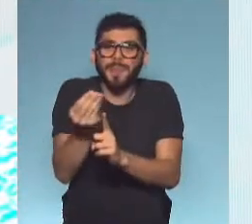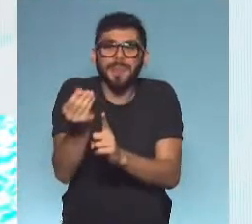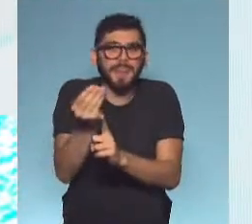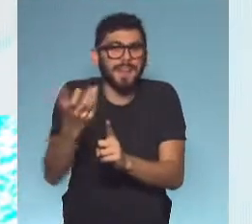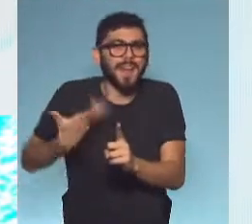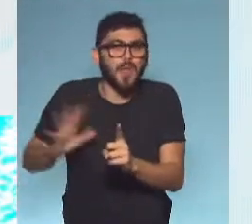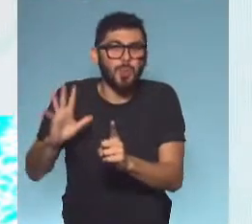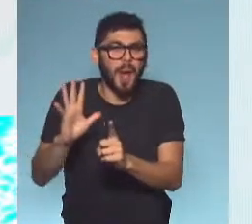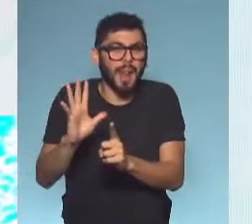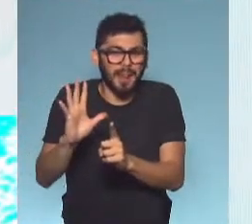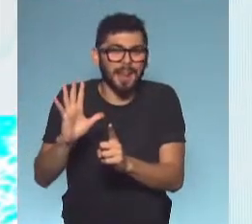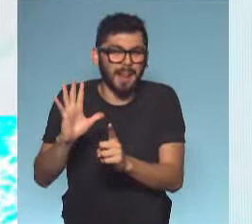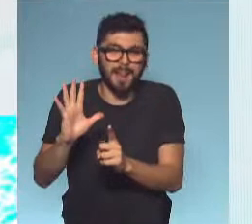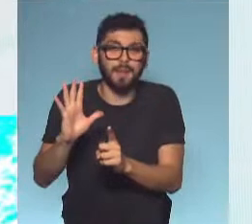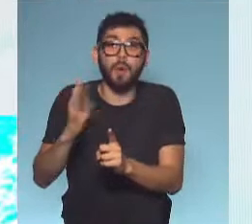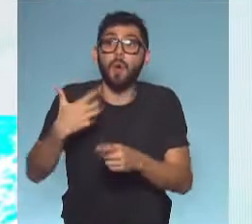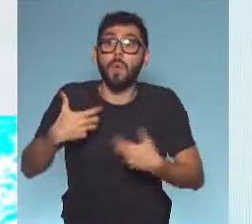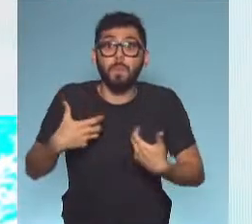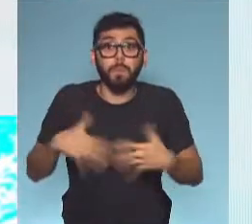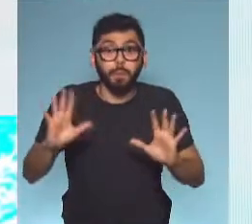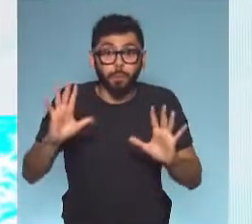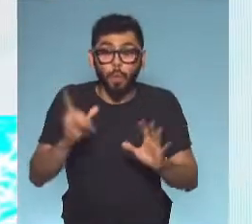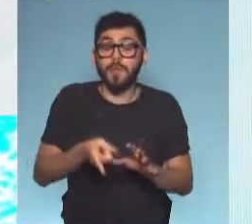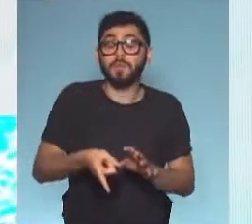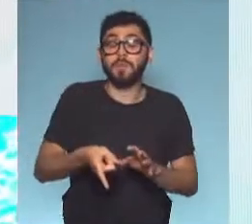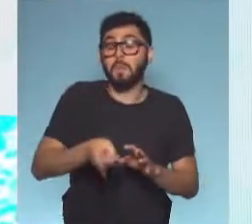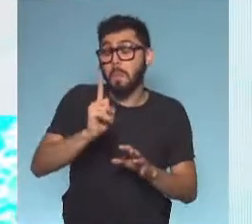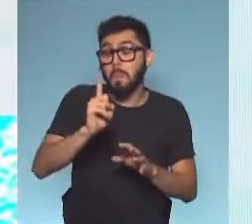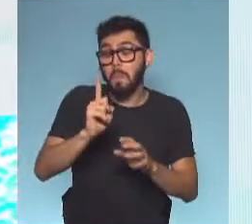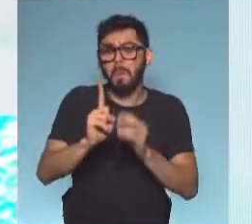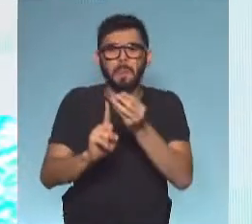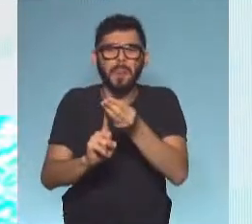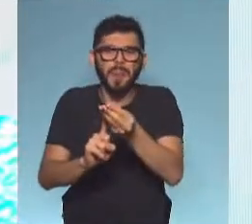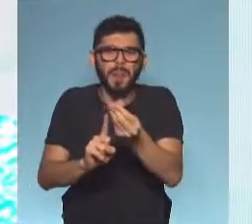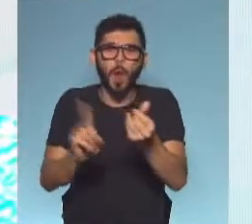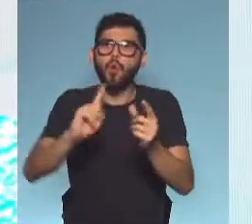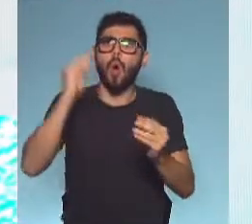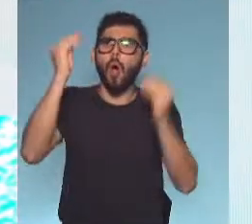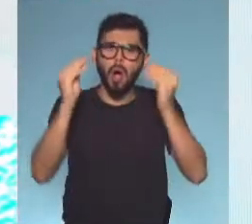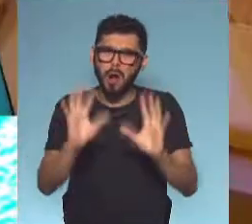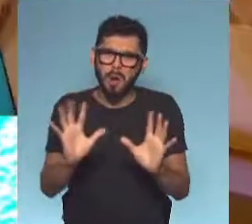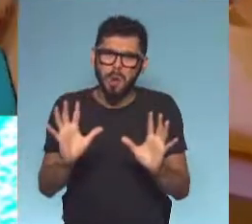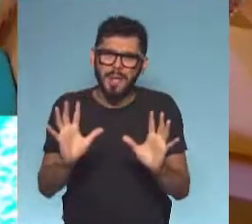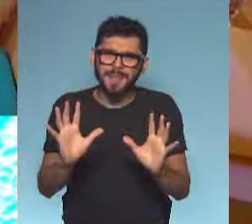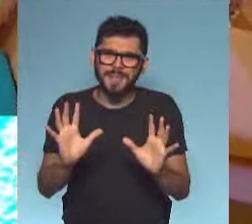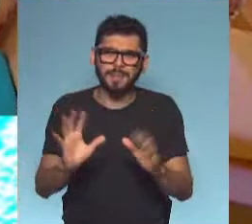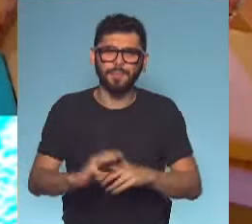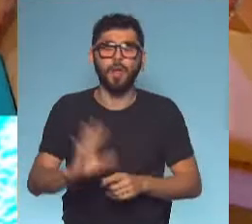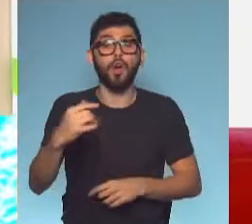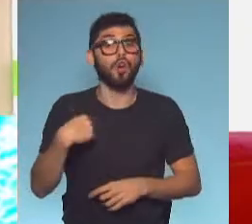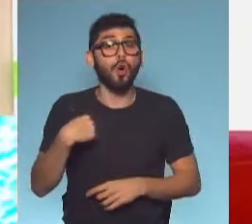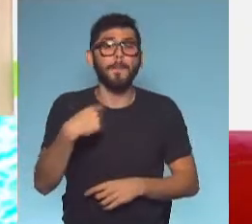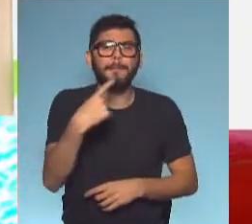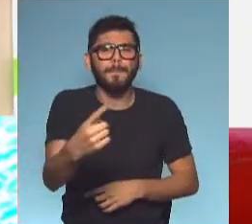que te pueda pasar que uno tenga una erección seguido de una eyaculación, no hay que preocuparse por bien, ese tema. Perfecto. Bien, Gastoncito, quería preguntar. No, sí, mi pregunta